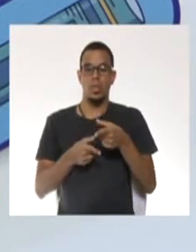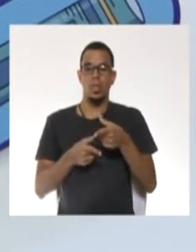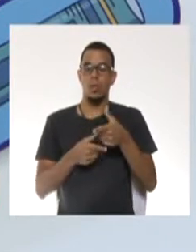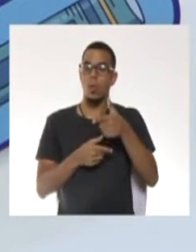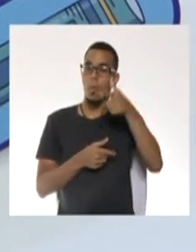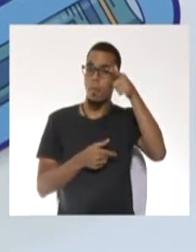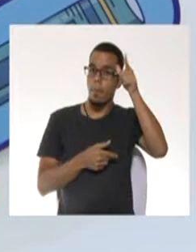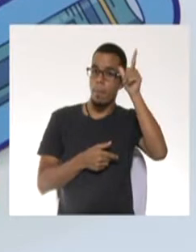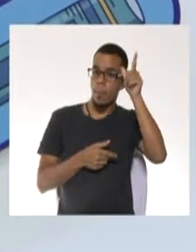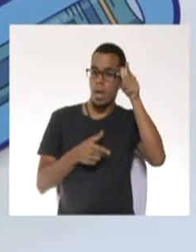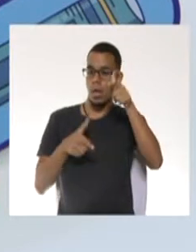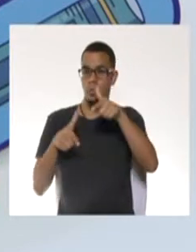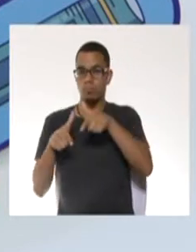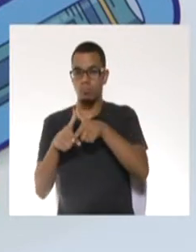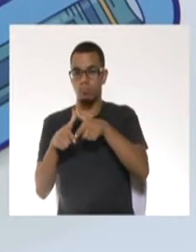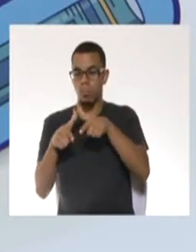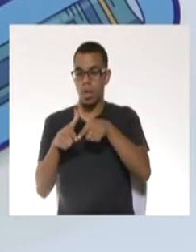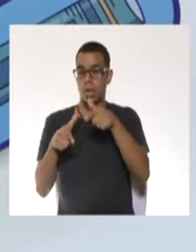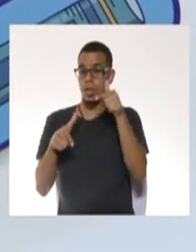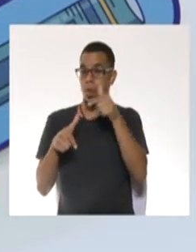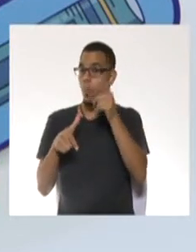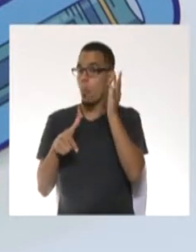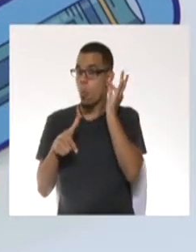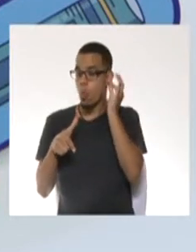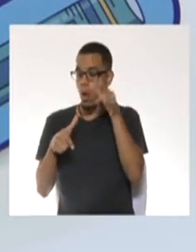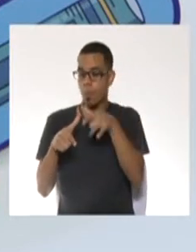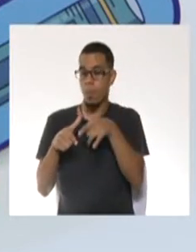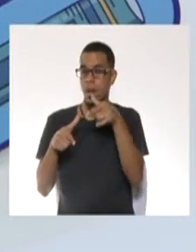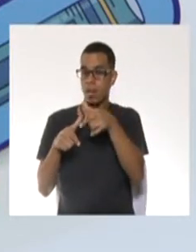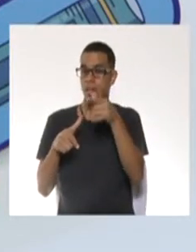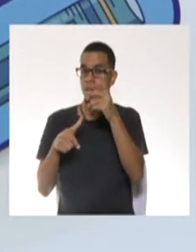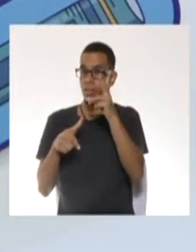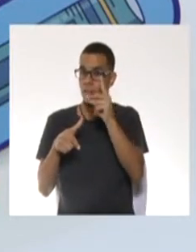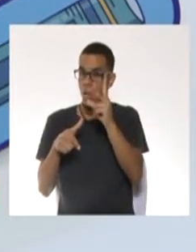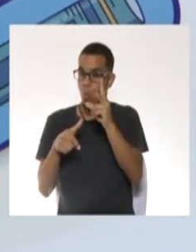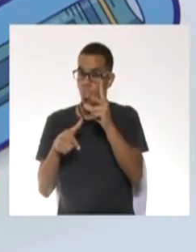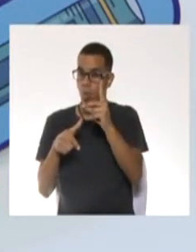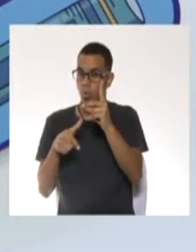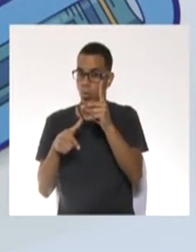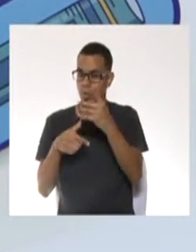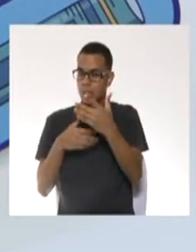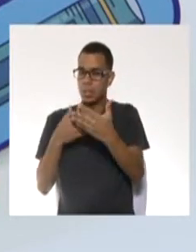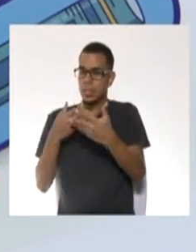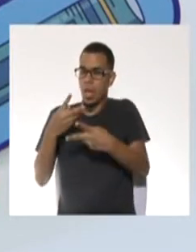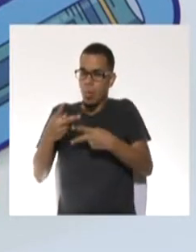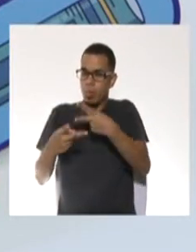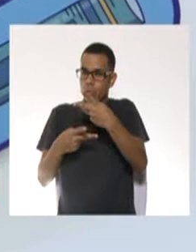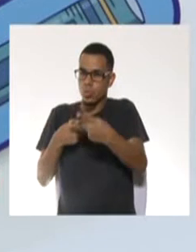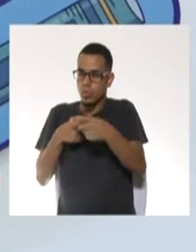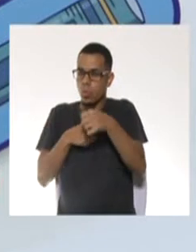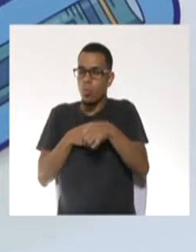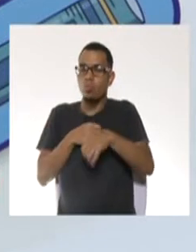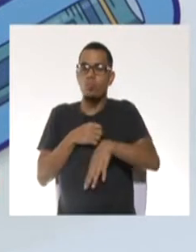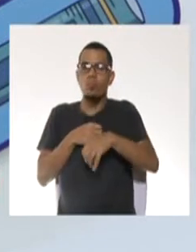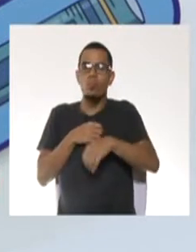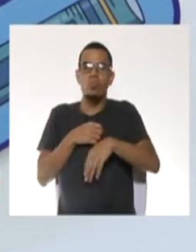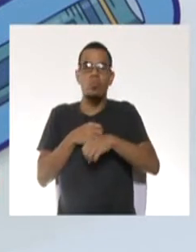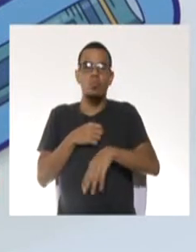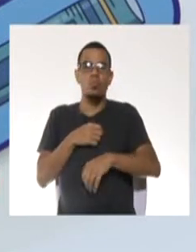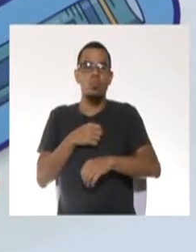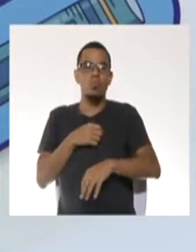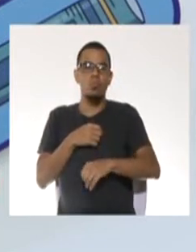masculino, el ciclo menstrual. Vamos a hablar, mis queridos estudiantes, de la gametogénesis,